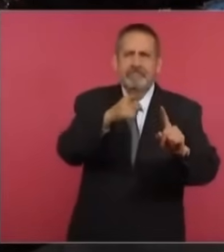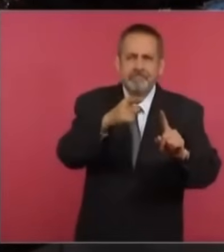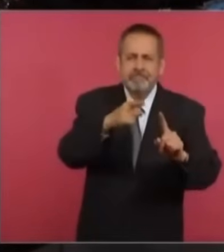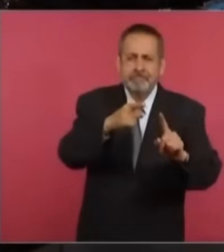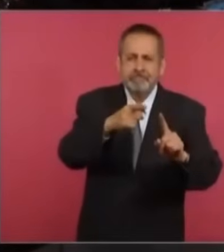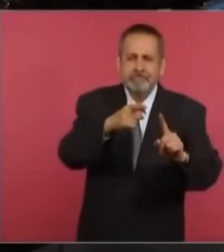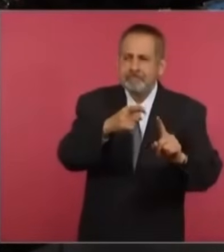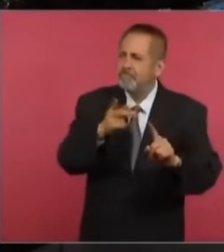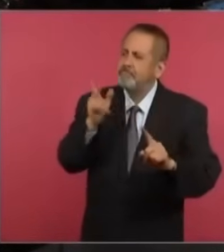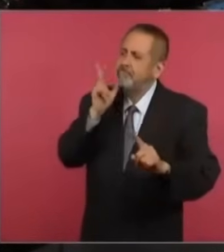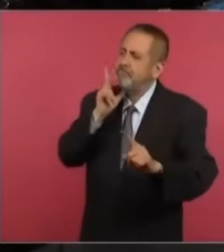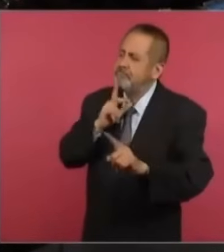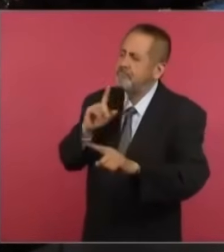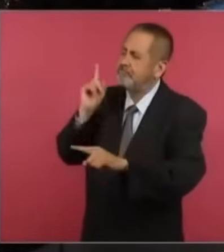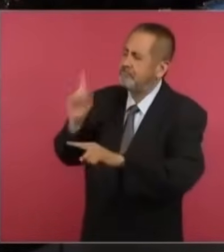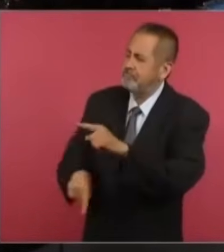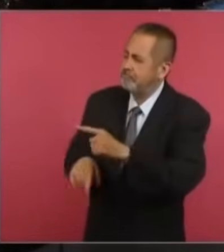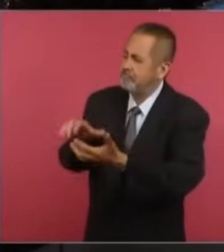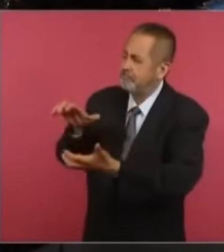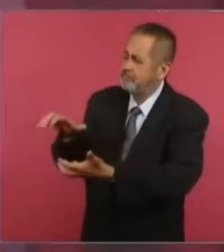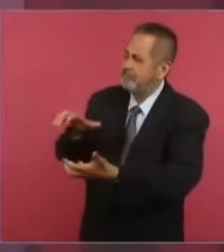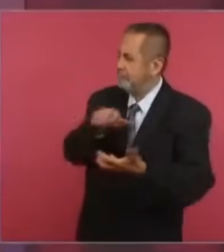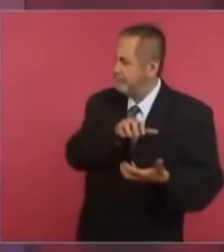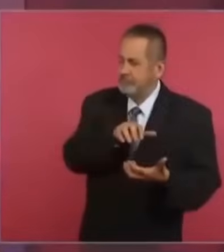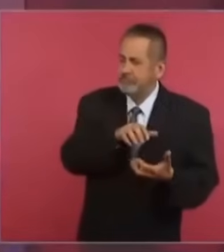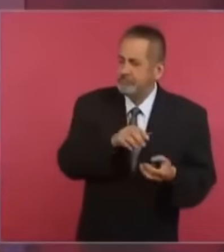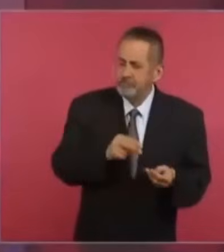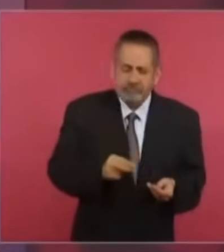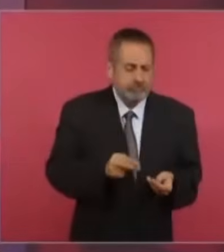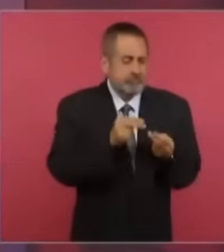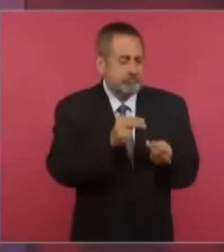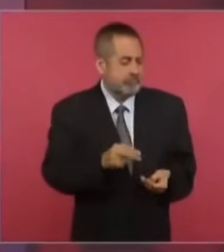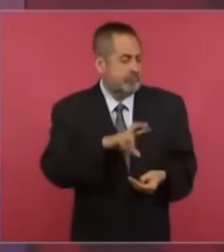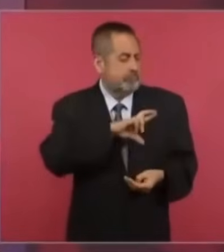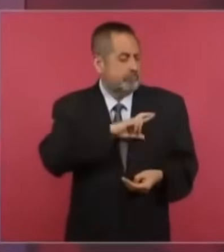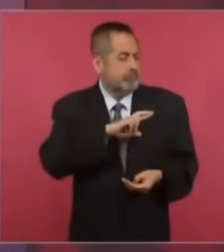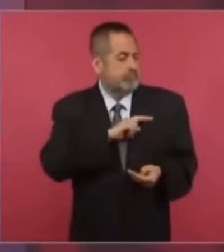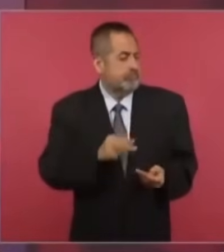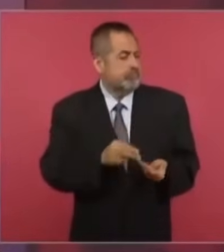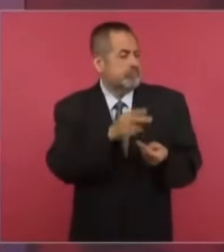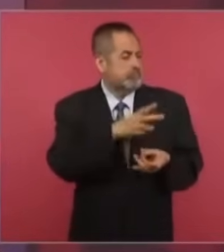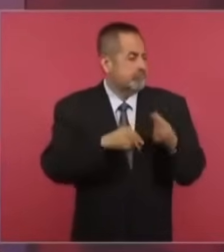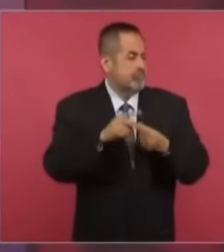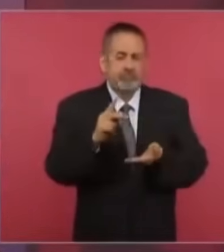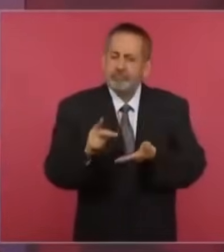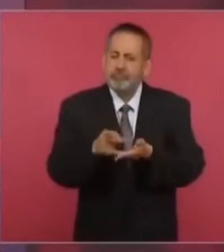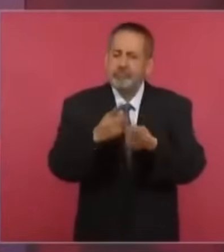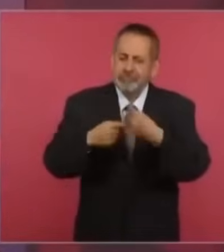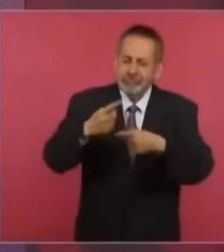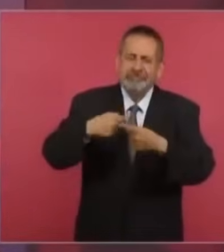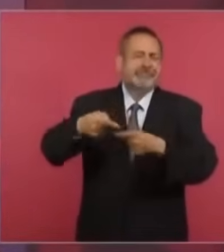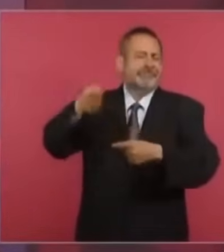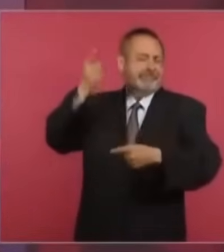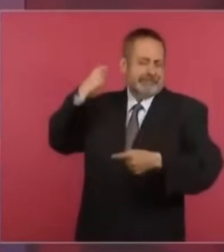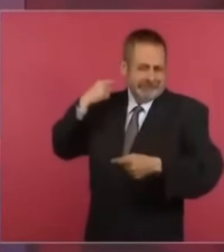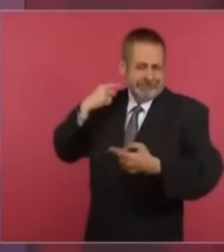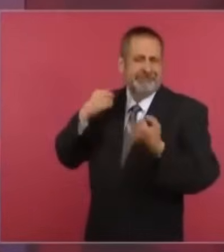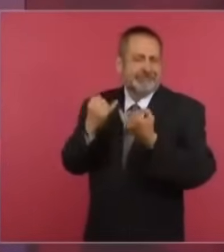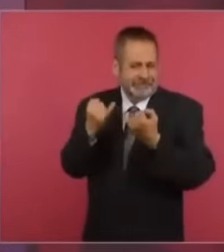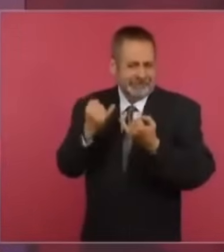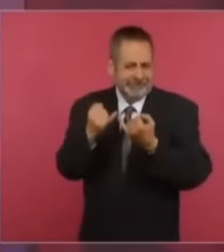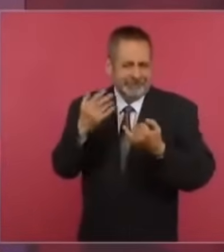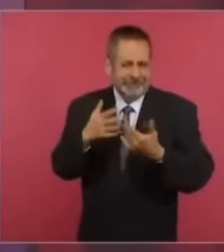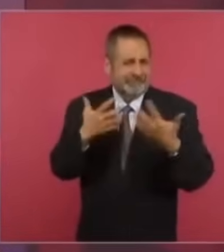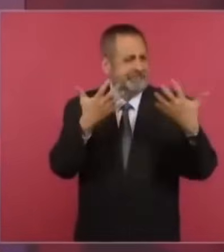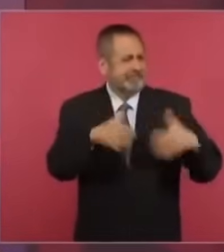originarios, básicos: privatizar el petróleo, regresar el petróleo a manos